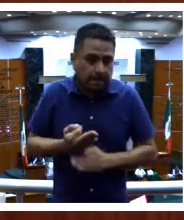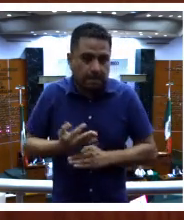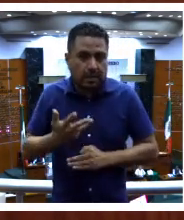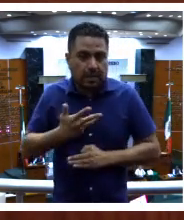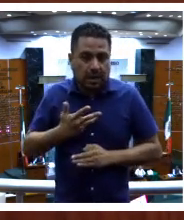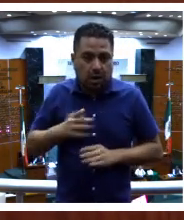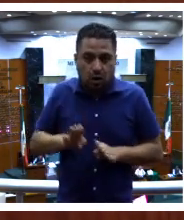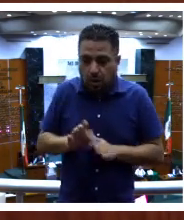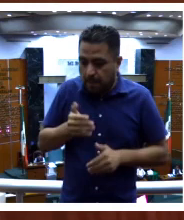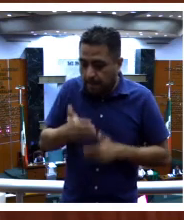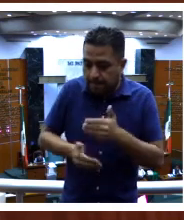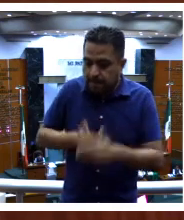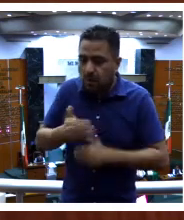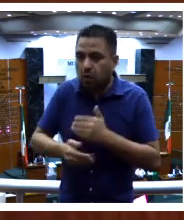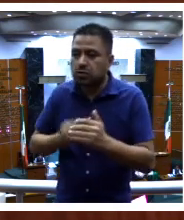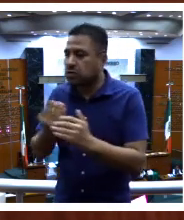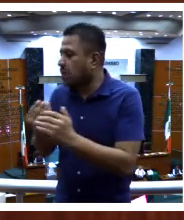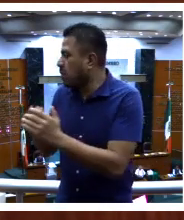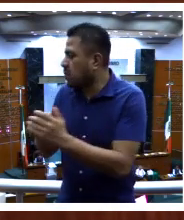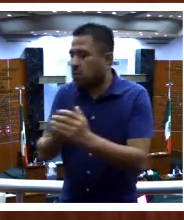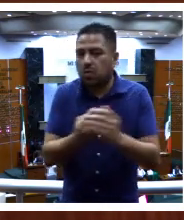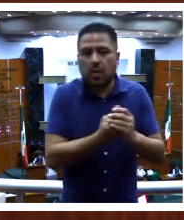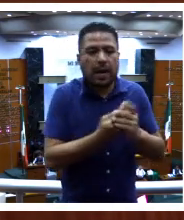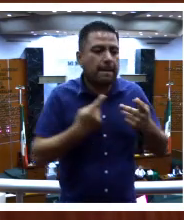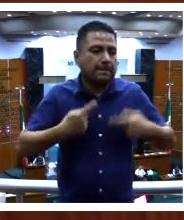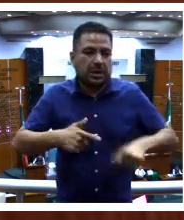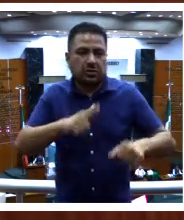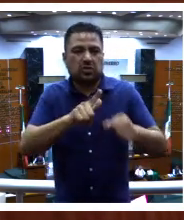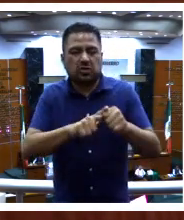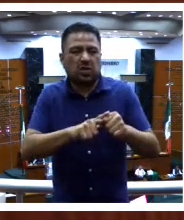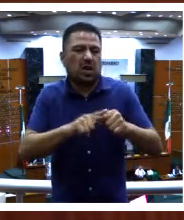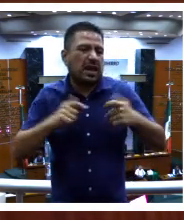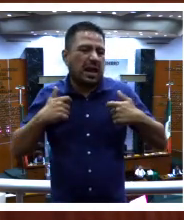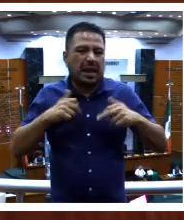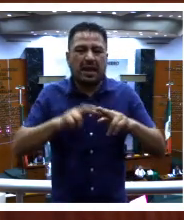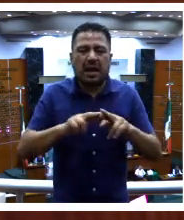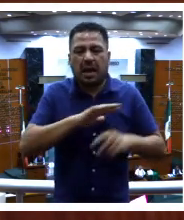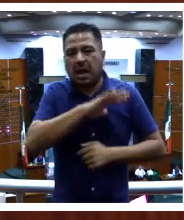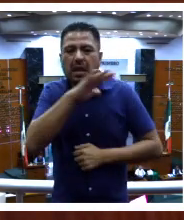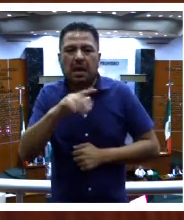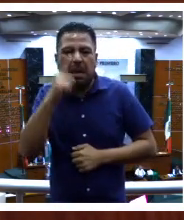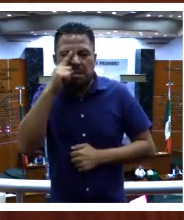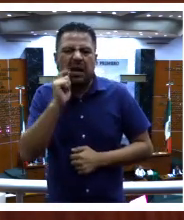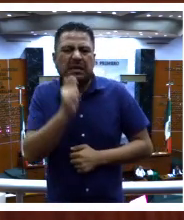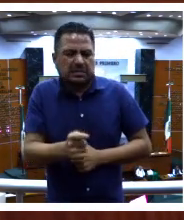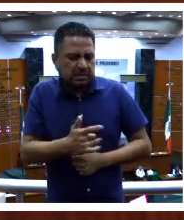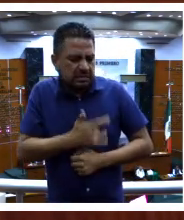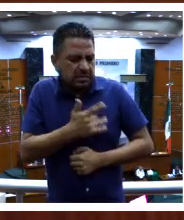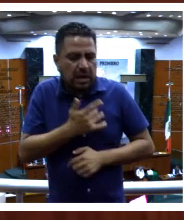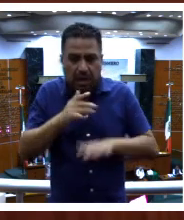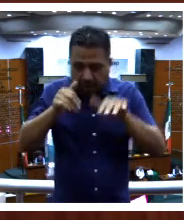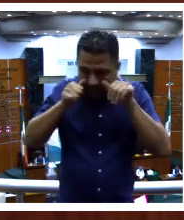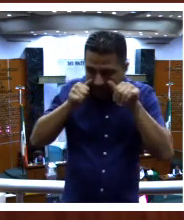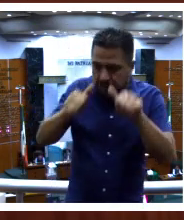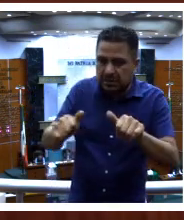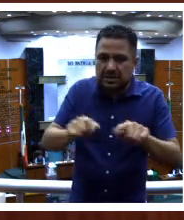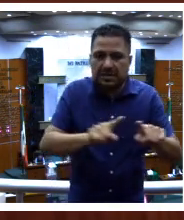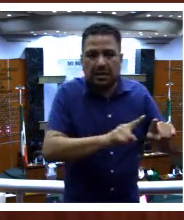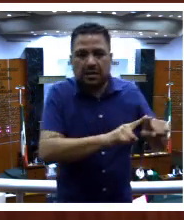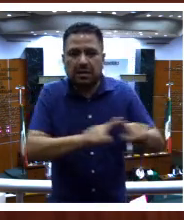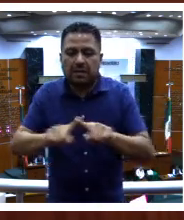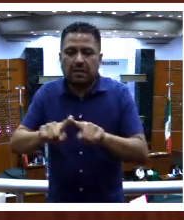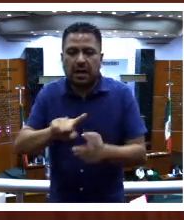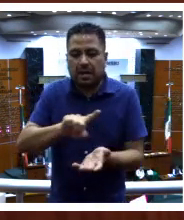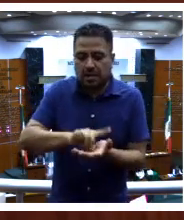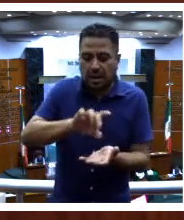algún proceso de capacitación al personal docente general para sensibilizarles en la atención de distintos